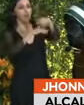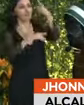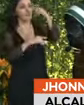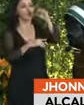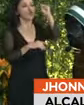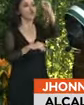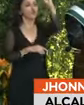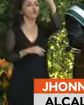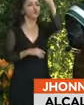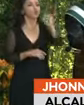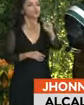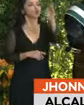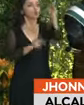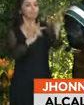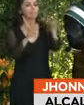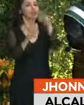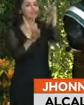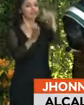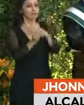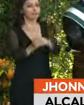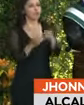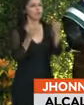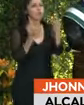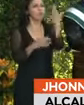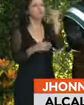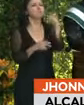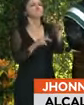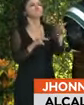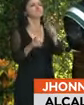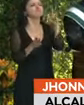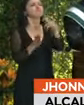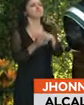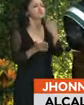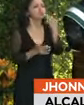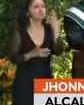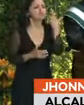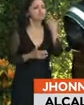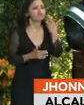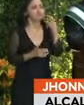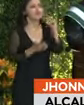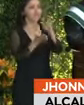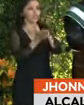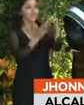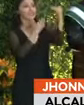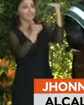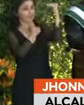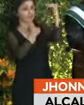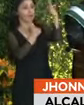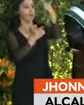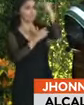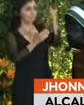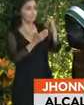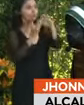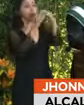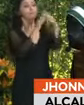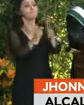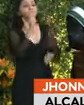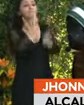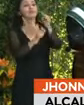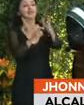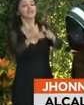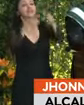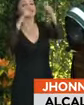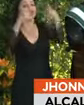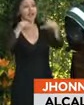allá, por el sur, el Plan 3000. Y muchos me decían, ¿por qué el Plan 3000? Porque es Santa Cruz. Y porque es una de las ciudades más grandes